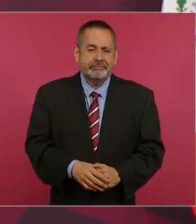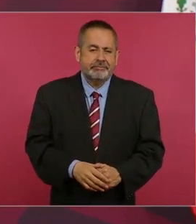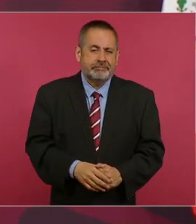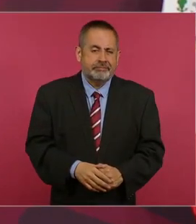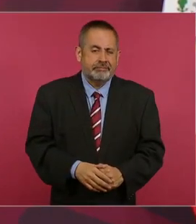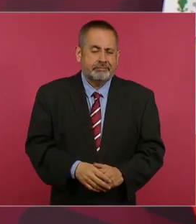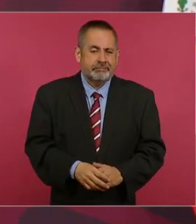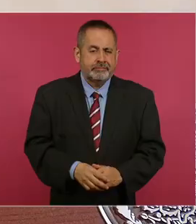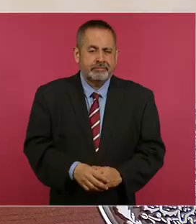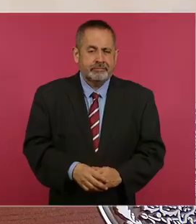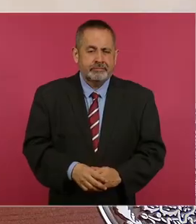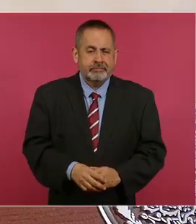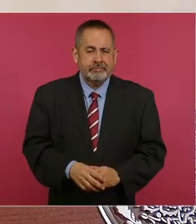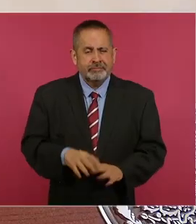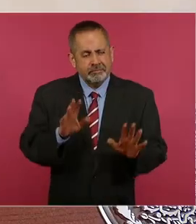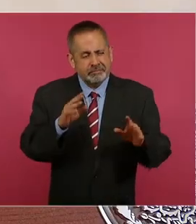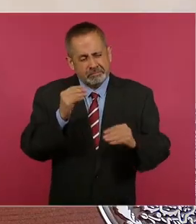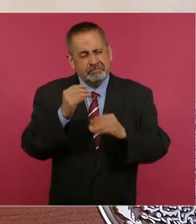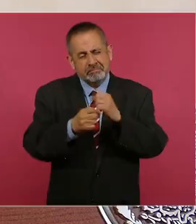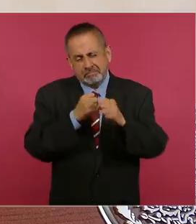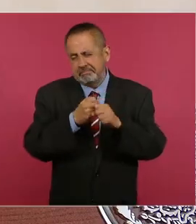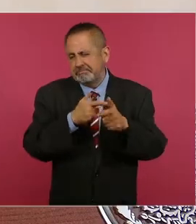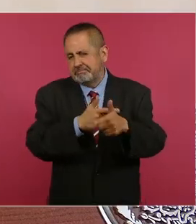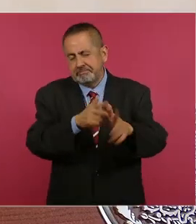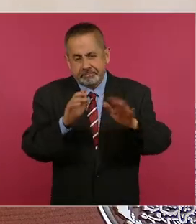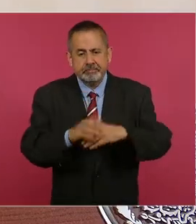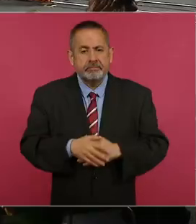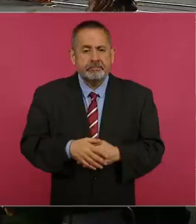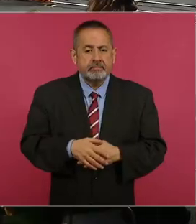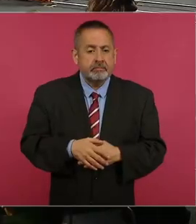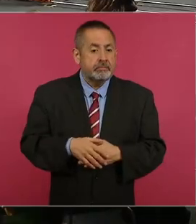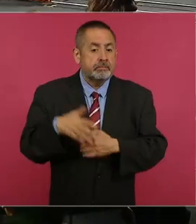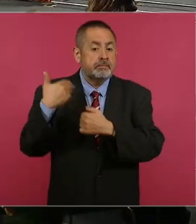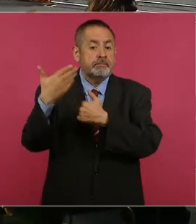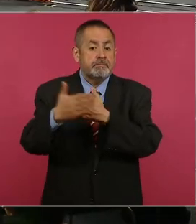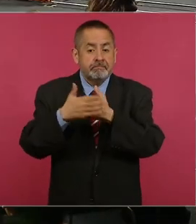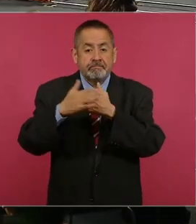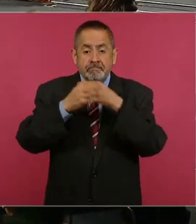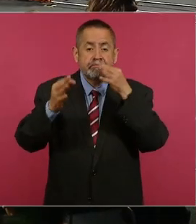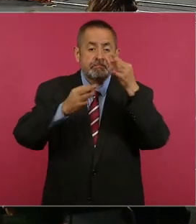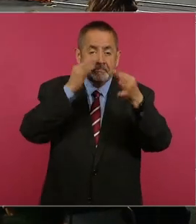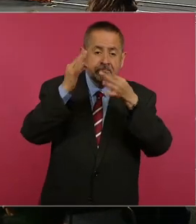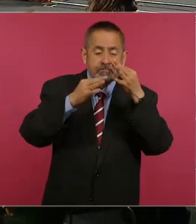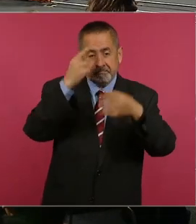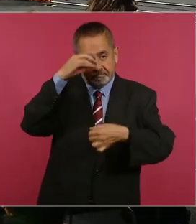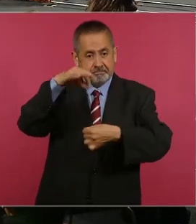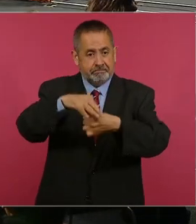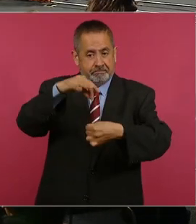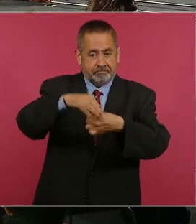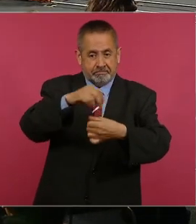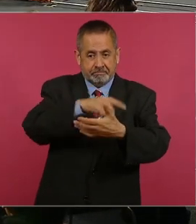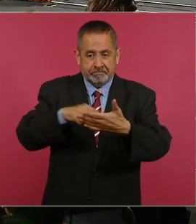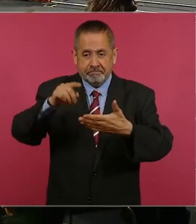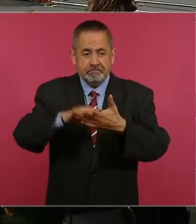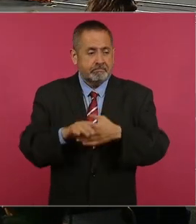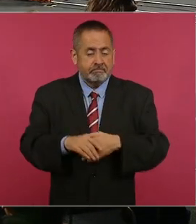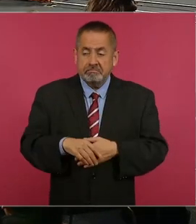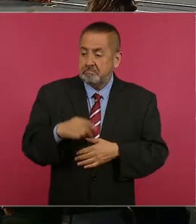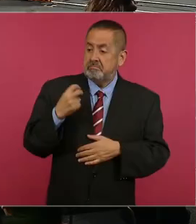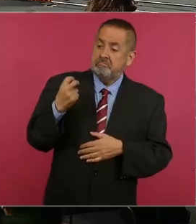Yo creo que esto va a ayudar mucho. Por eso vienen las campañas, que ese